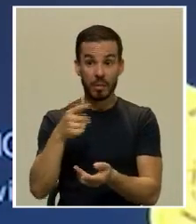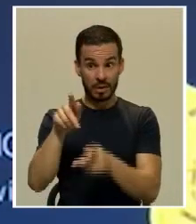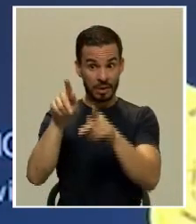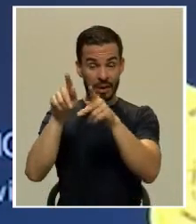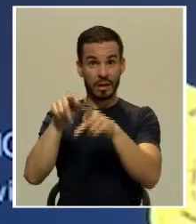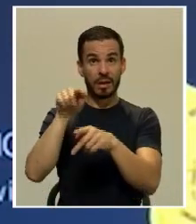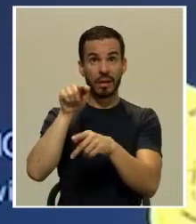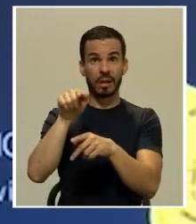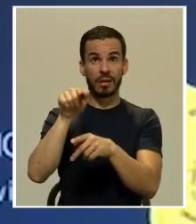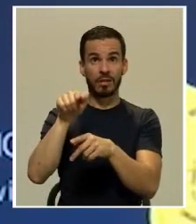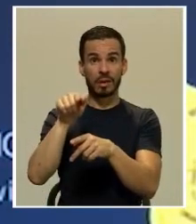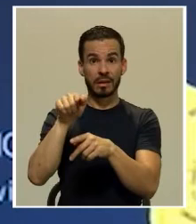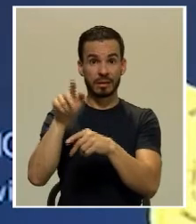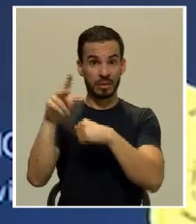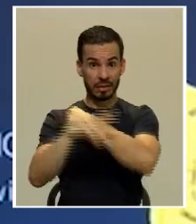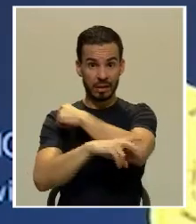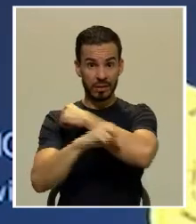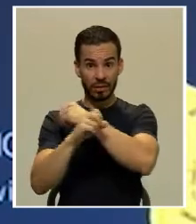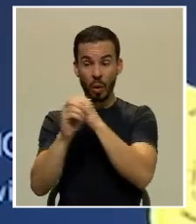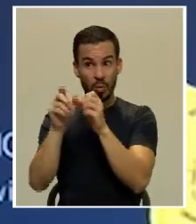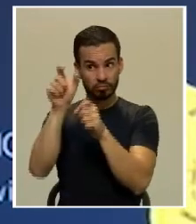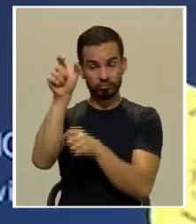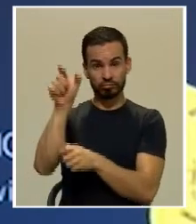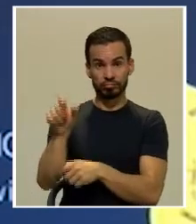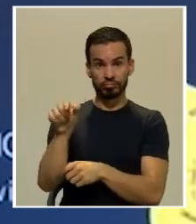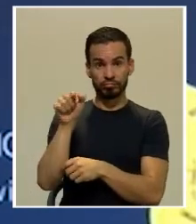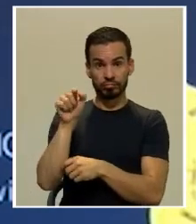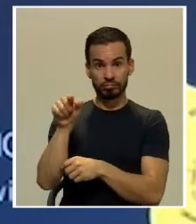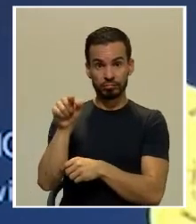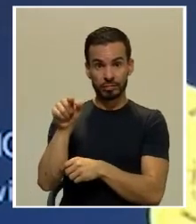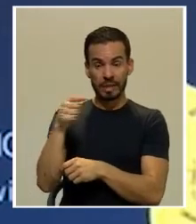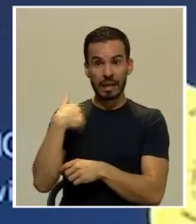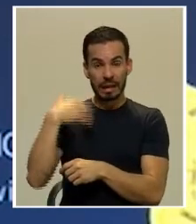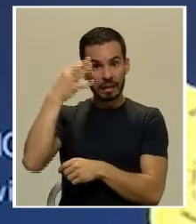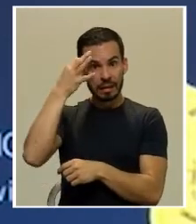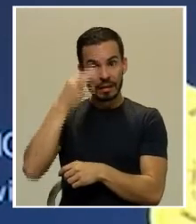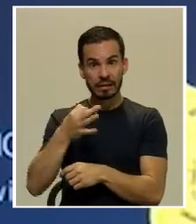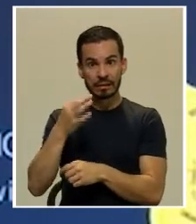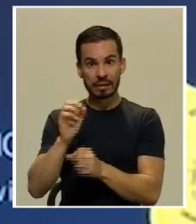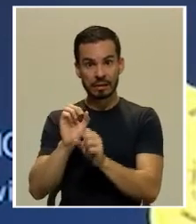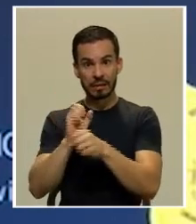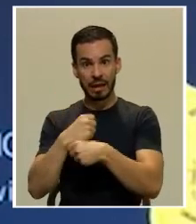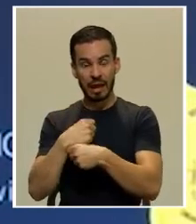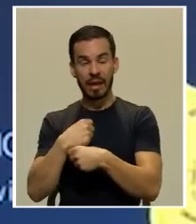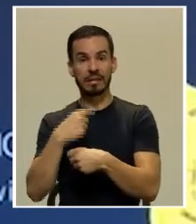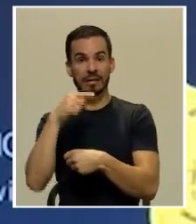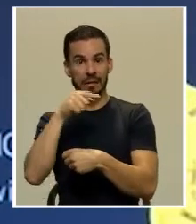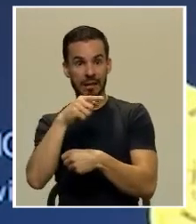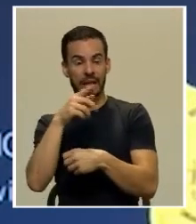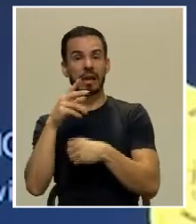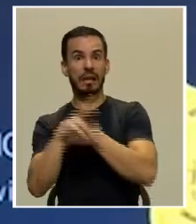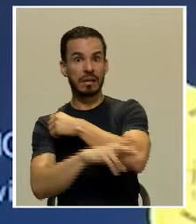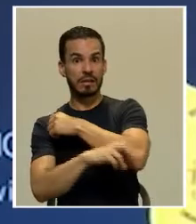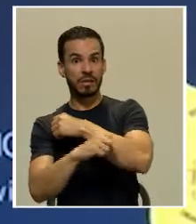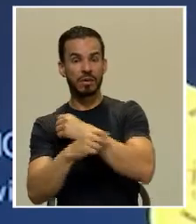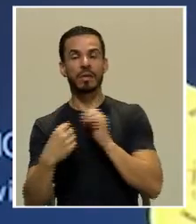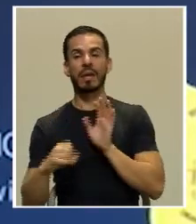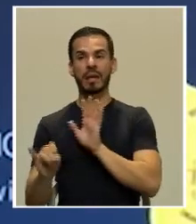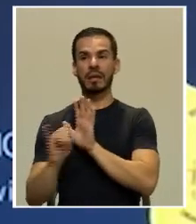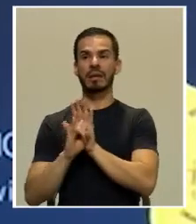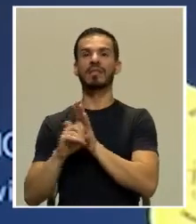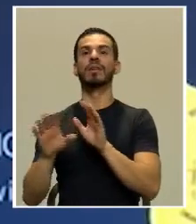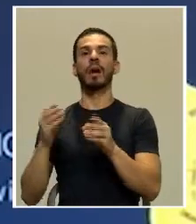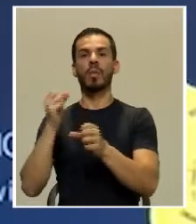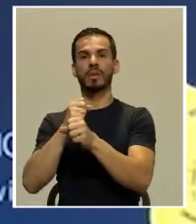la persona, el delincuente o el sujeto que toma la determinación de realizar el fraude se identifica como